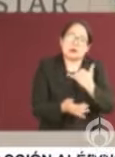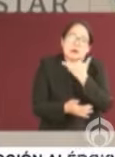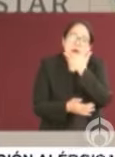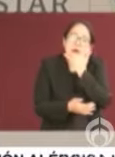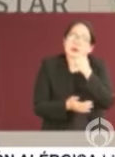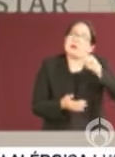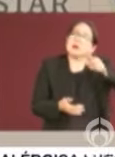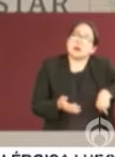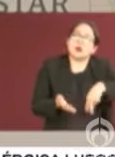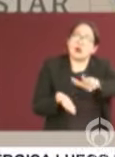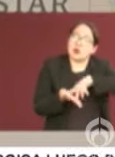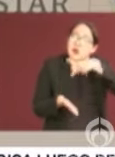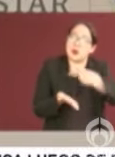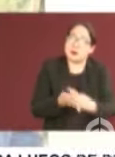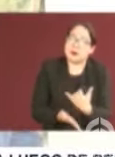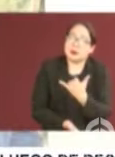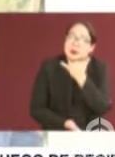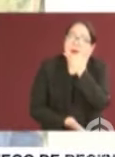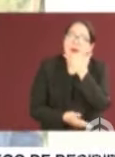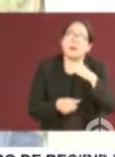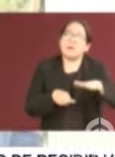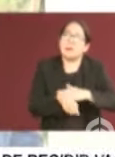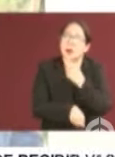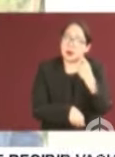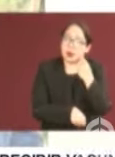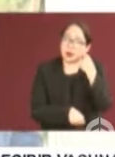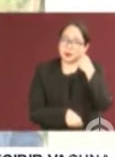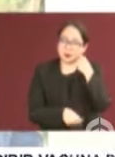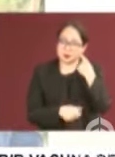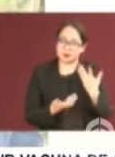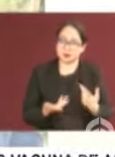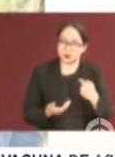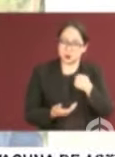auténtica división de poderes que evite que la Constitución